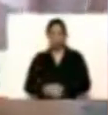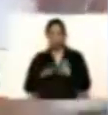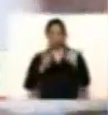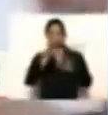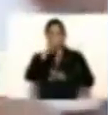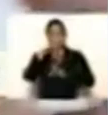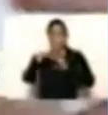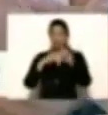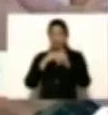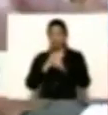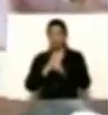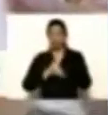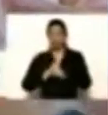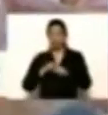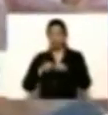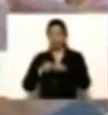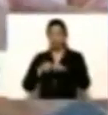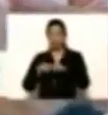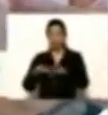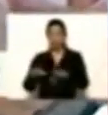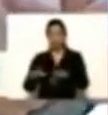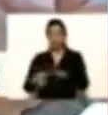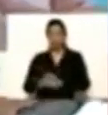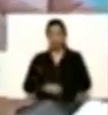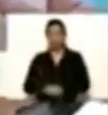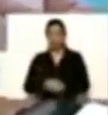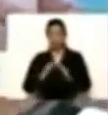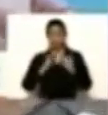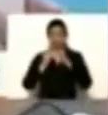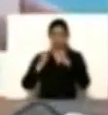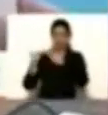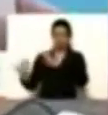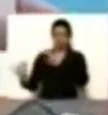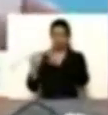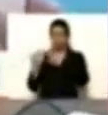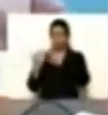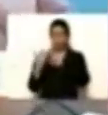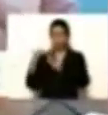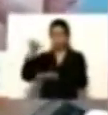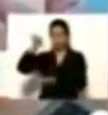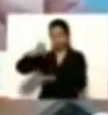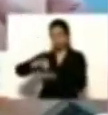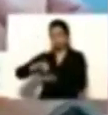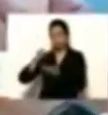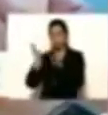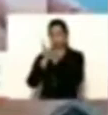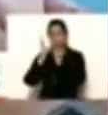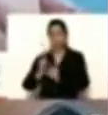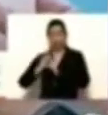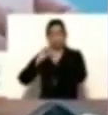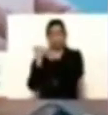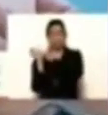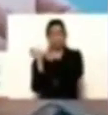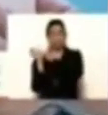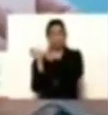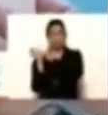edad, infectado desde el punto de vista comunitario por el foco de la Academia de Béisbol